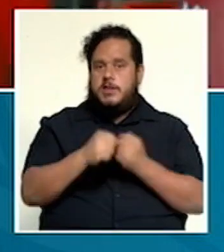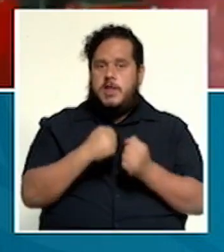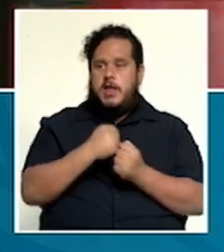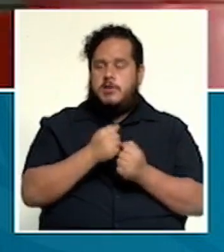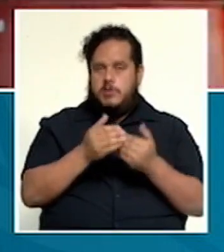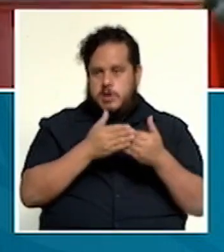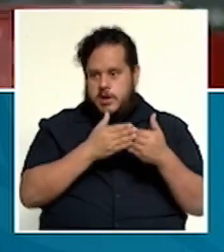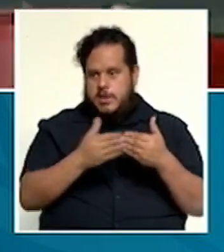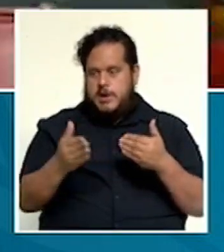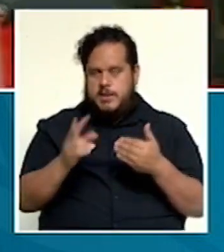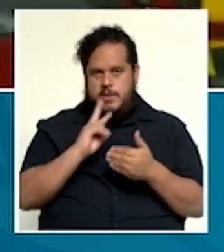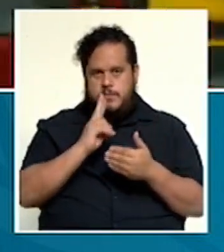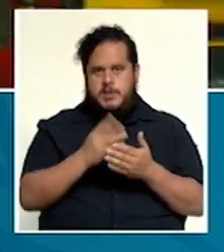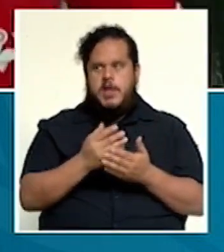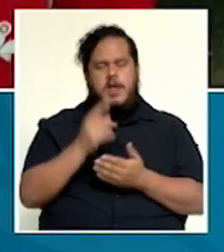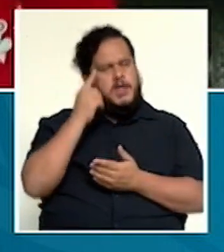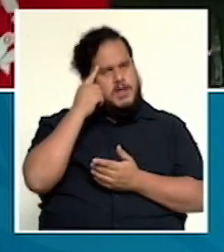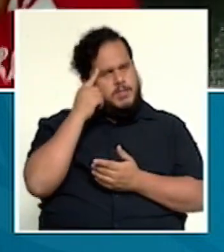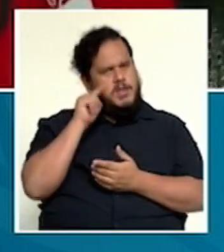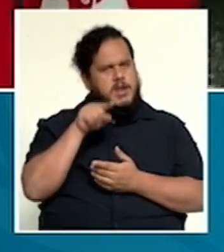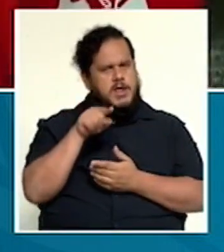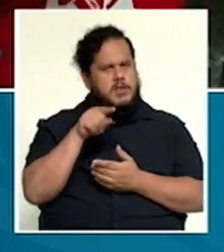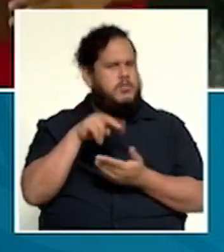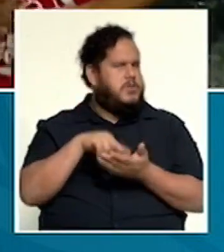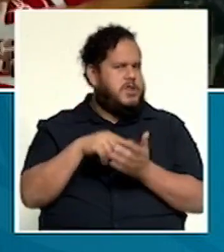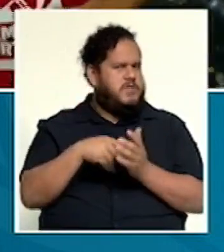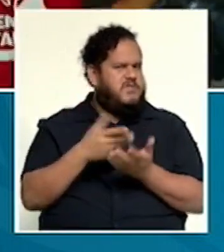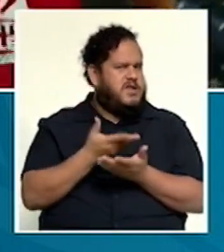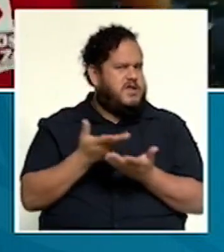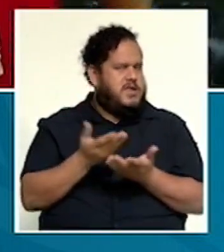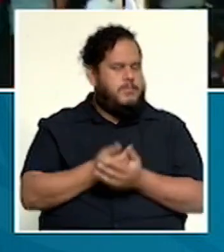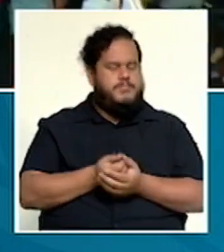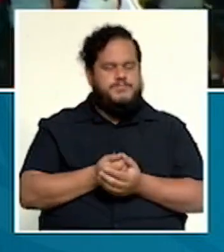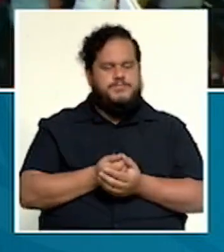en adelante, ¿verdad? Y pensar en lo que eso puede significar